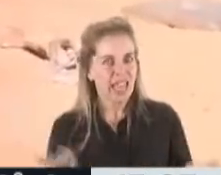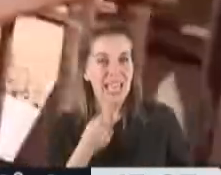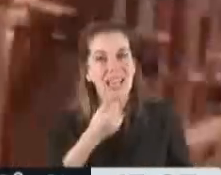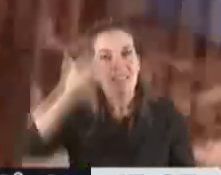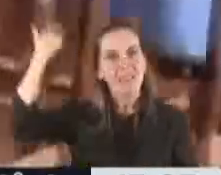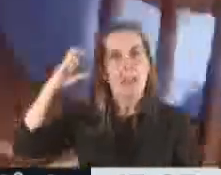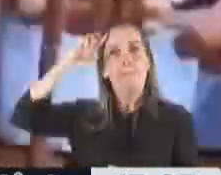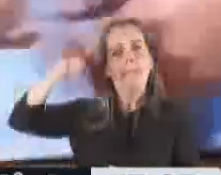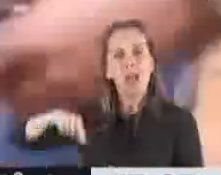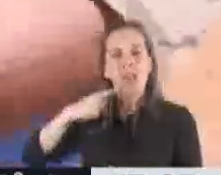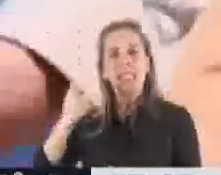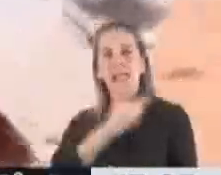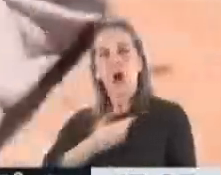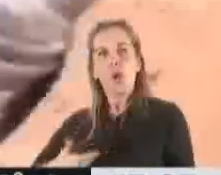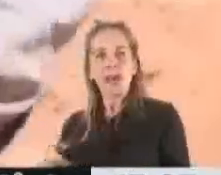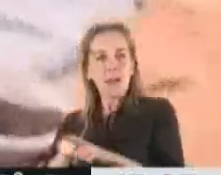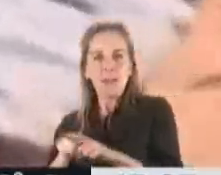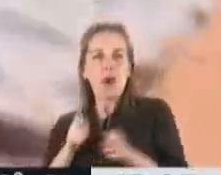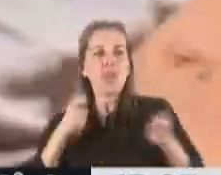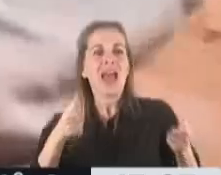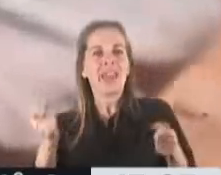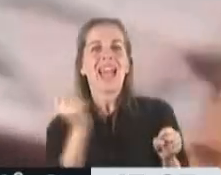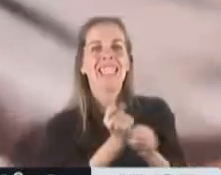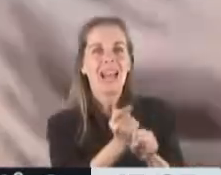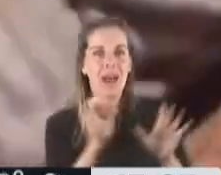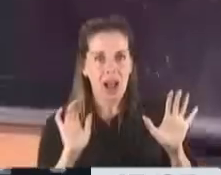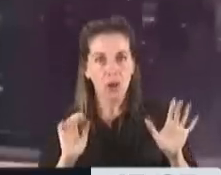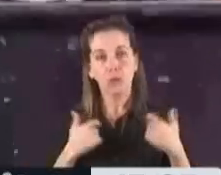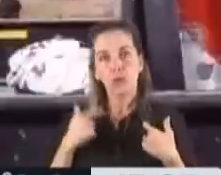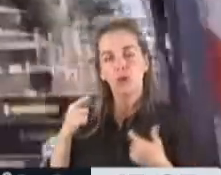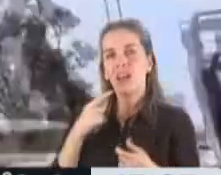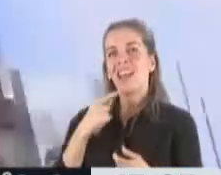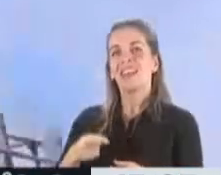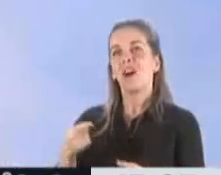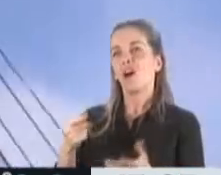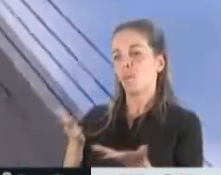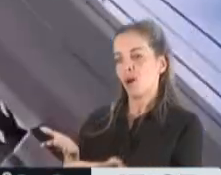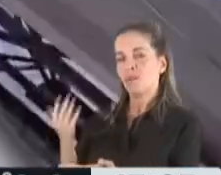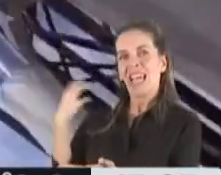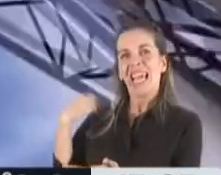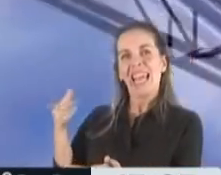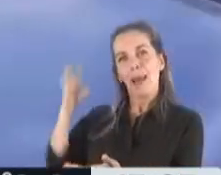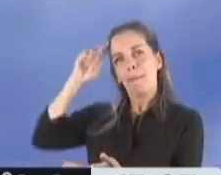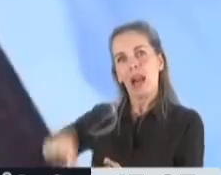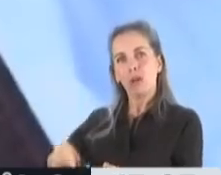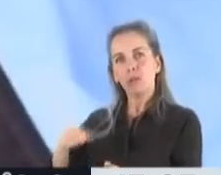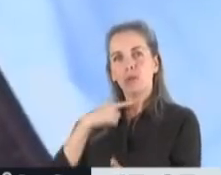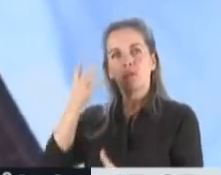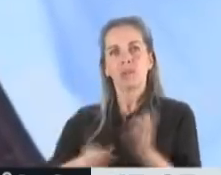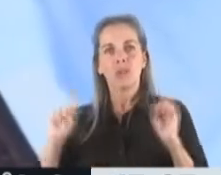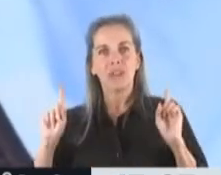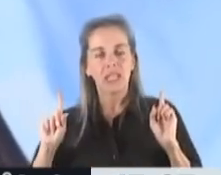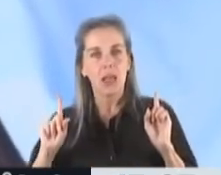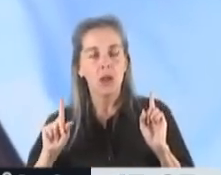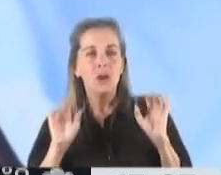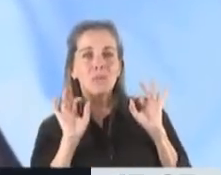decía que gobernar es crear trabajo, general no le he fallado. ¿Eh? ¿Alcanza? No, no alcanza,